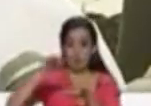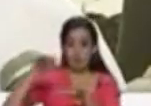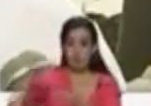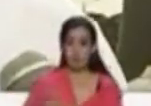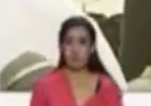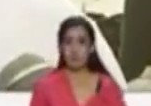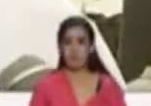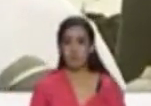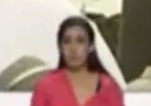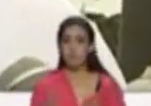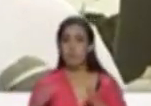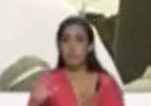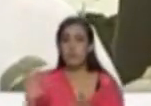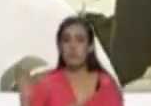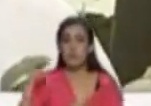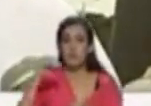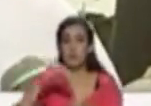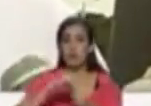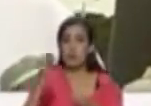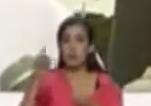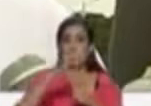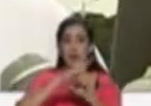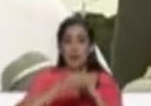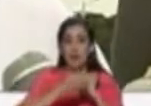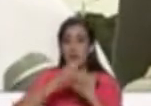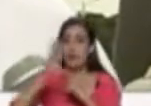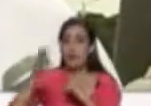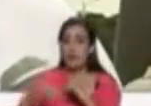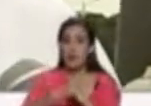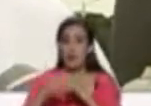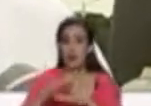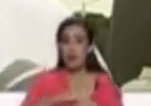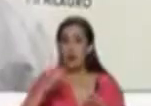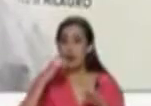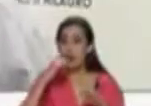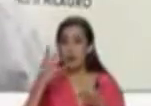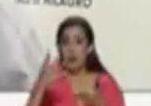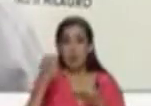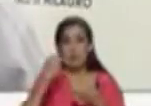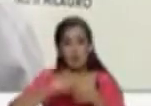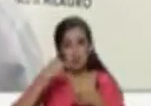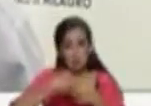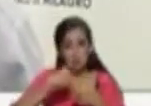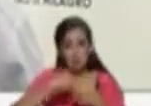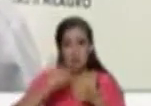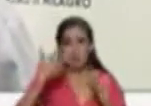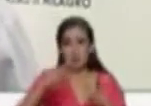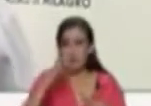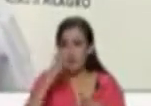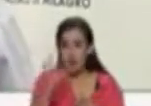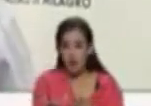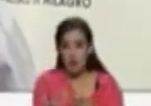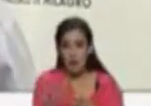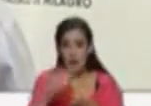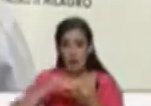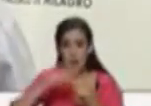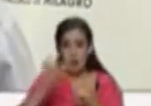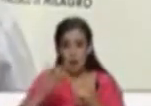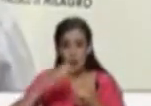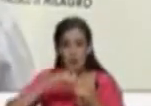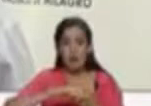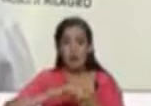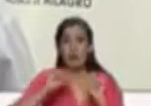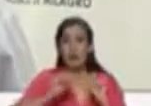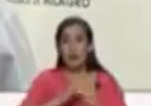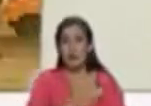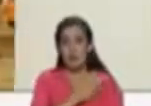ya colocando primeras piedras, inaugurando nuevas empresas. Confiamos en el gobierno nacional. Las políticas de apoyo